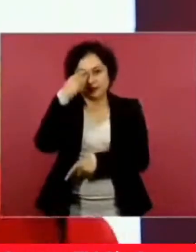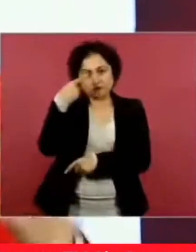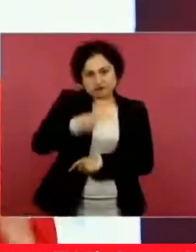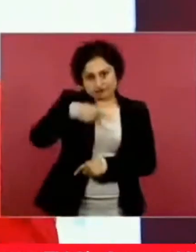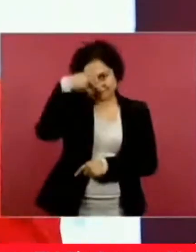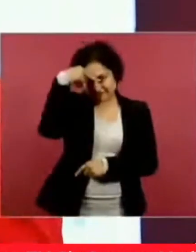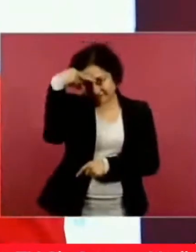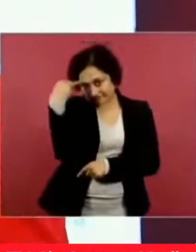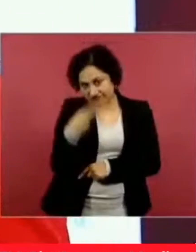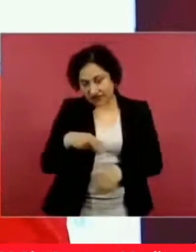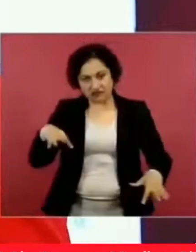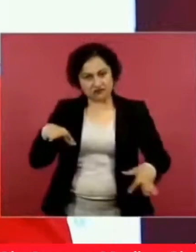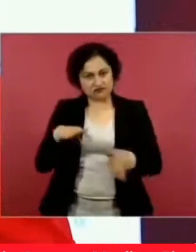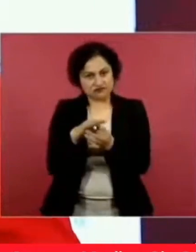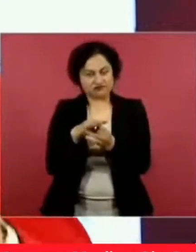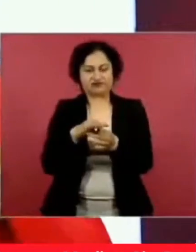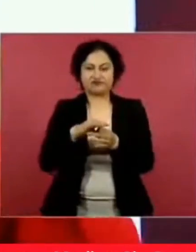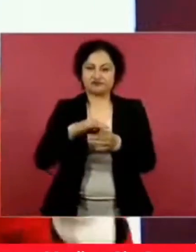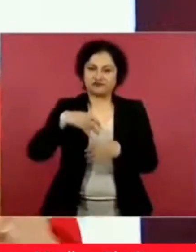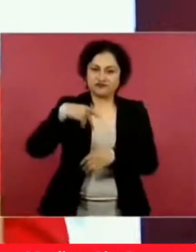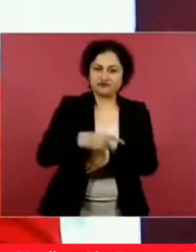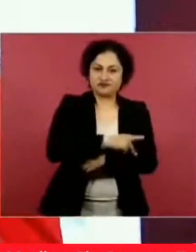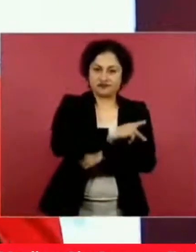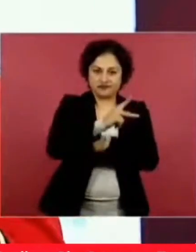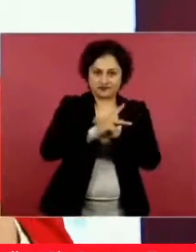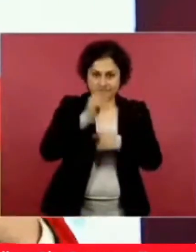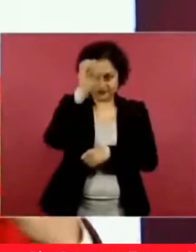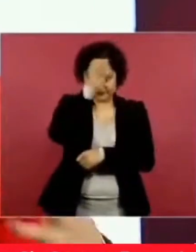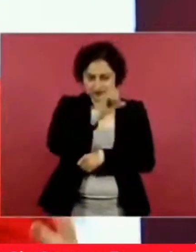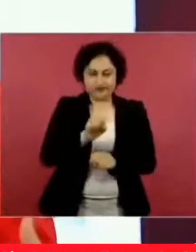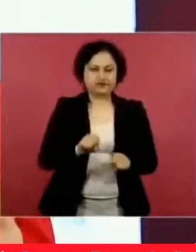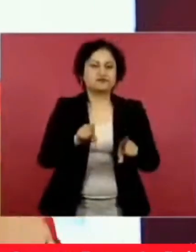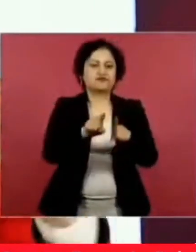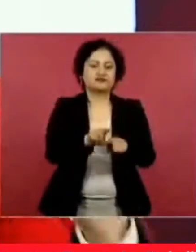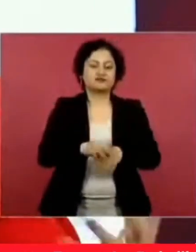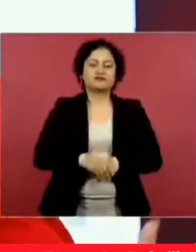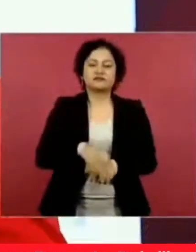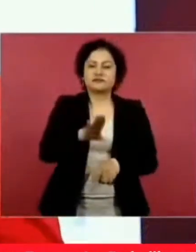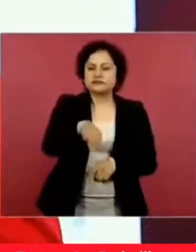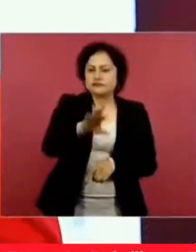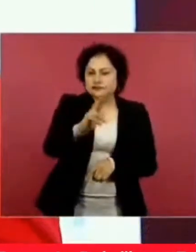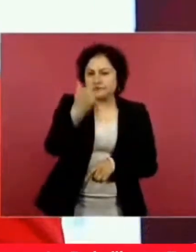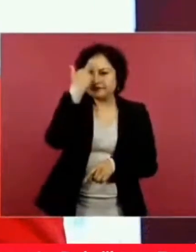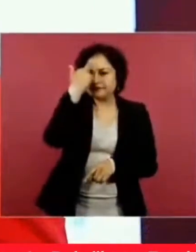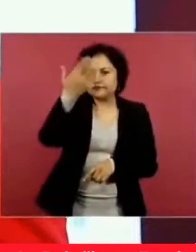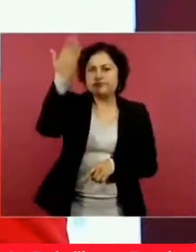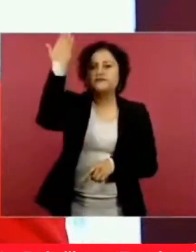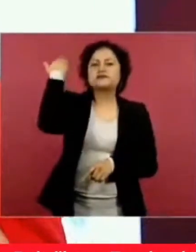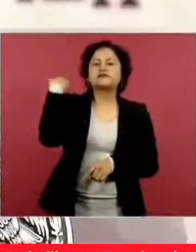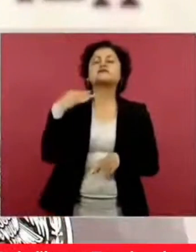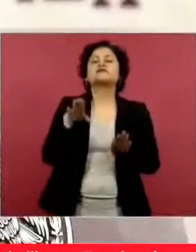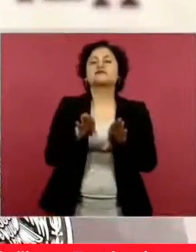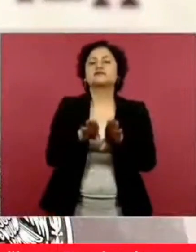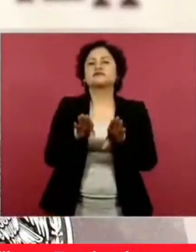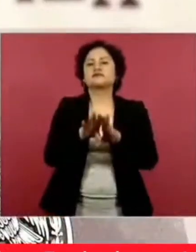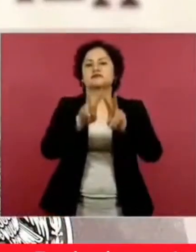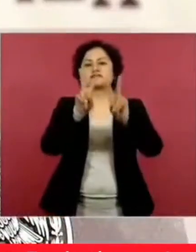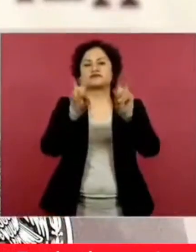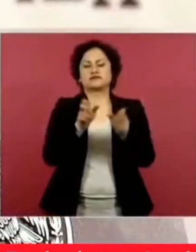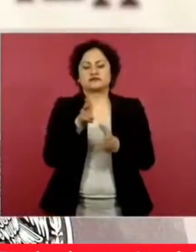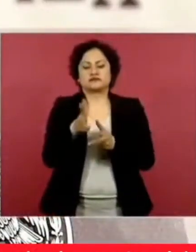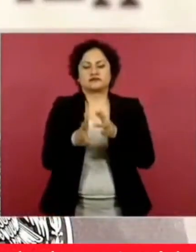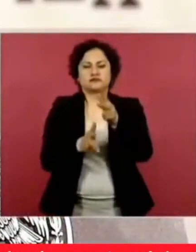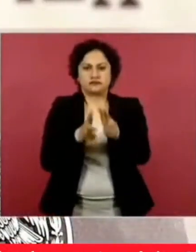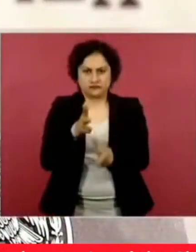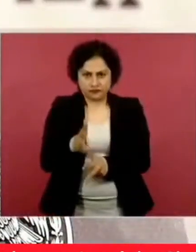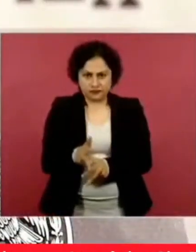para lograr esto si si pensamos en cómo estaba la industria ferroviaria hace unos años o cómo